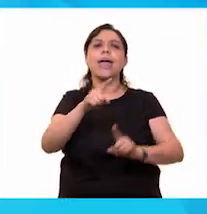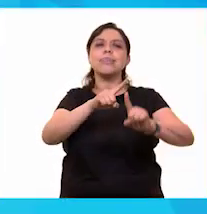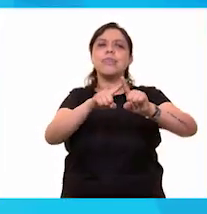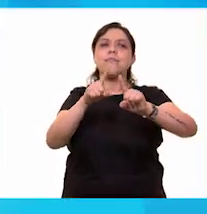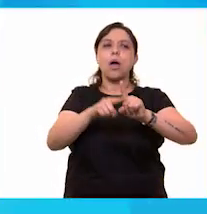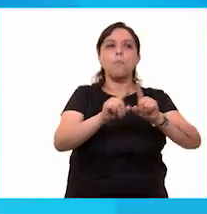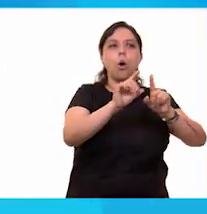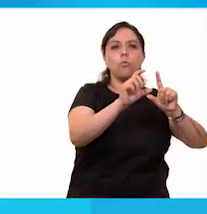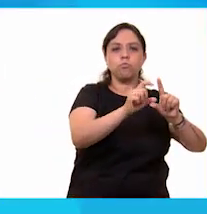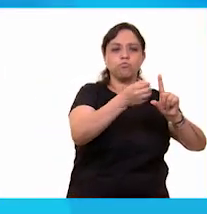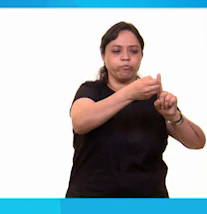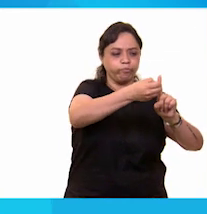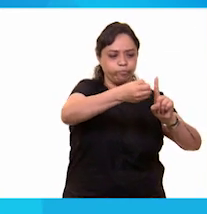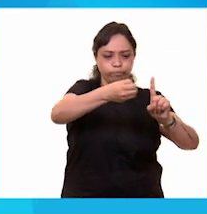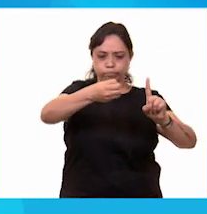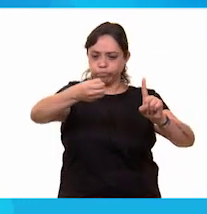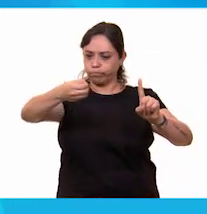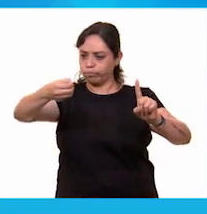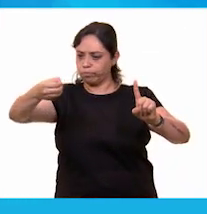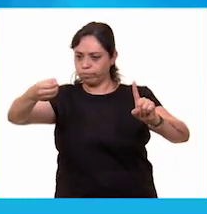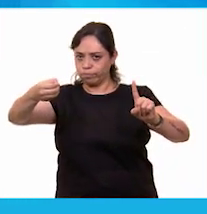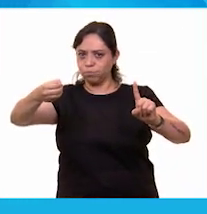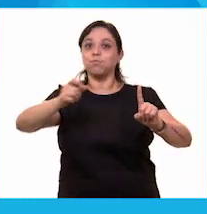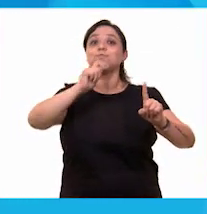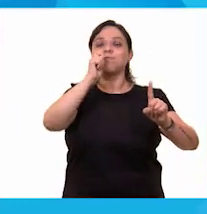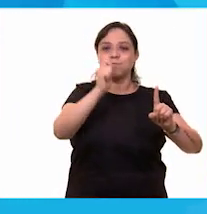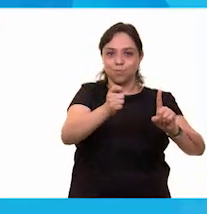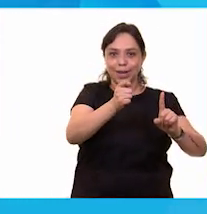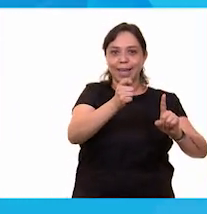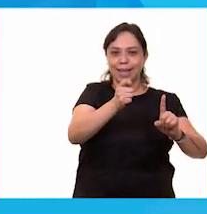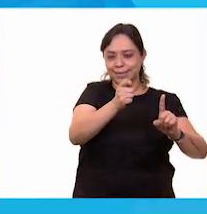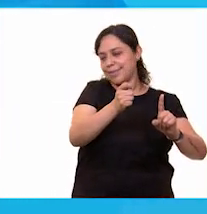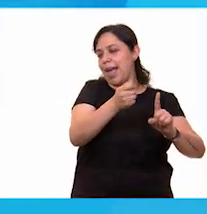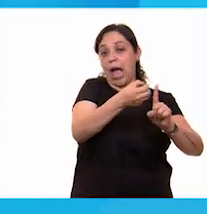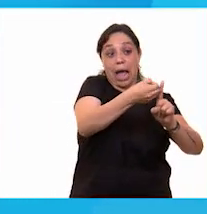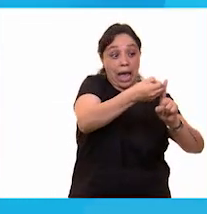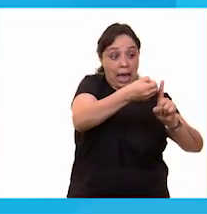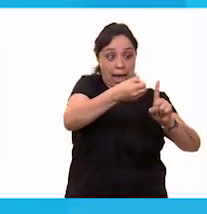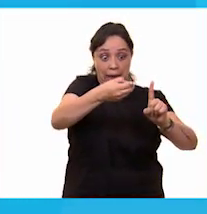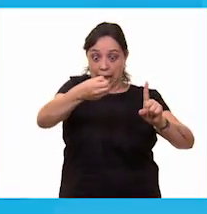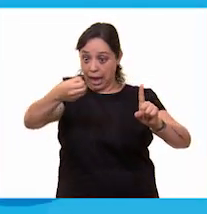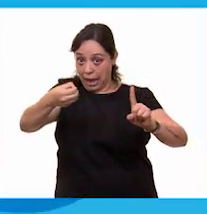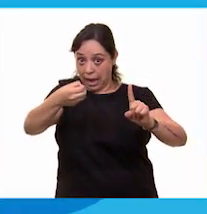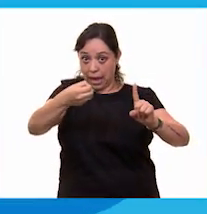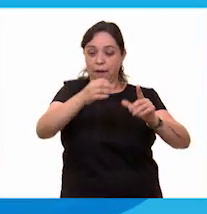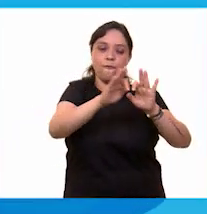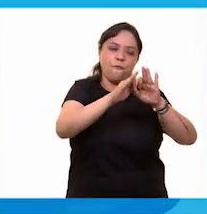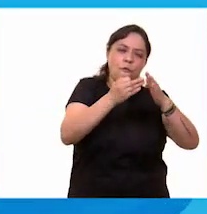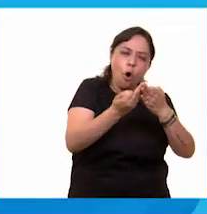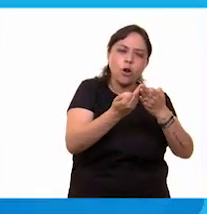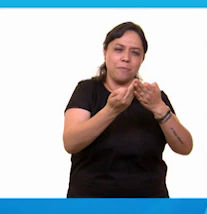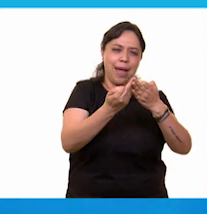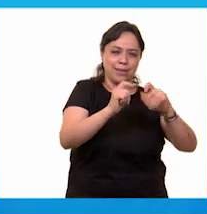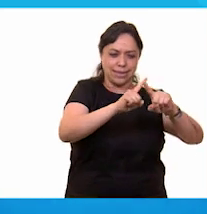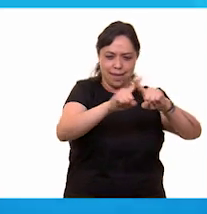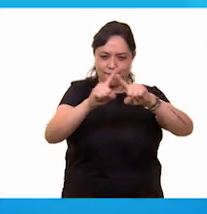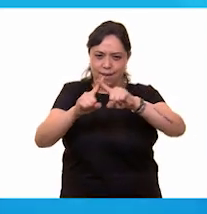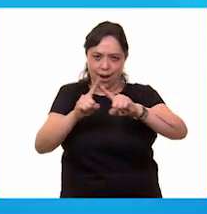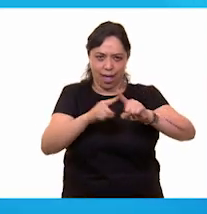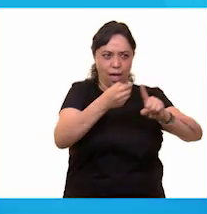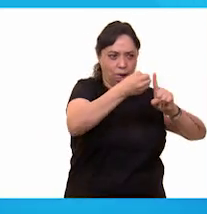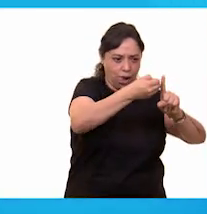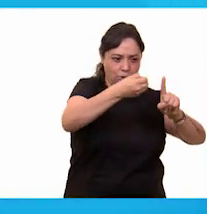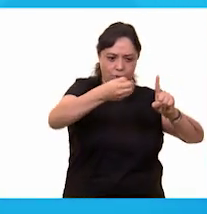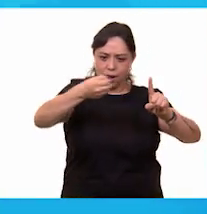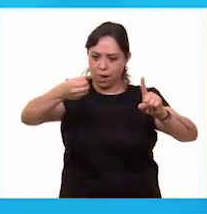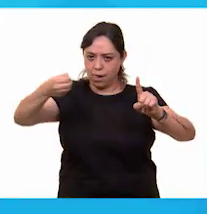qué son los patrones? Claro, es cuando se repite en una secuencia algunas figuras o formas. En este caso, Benito utilizó